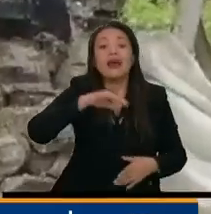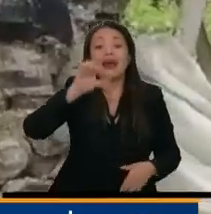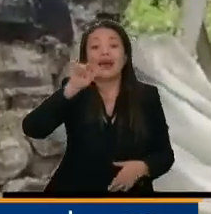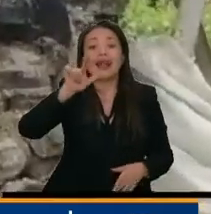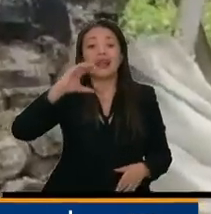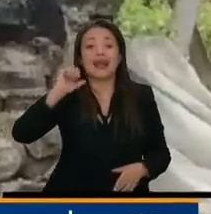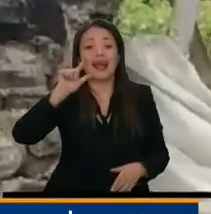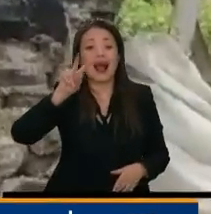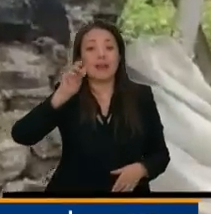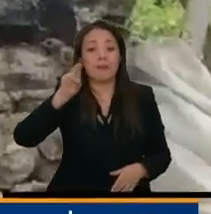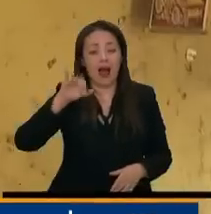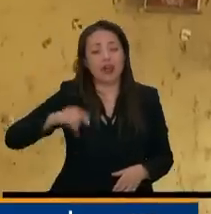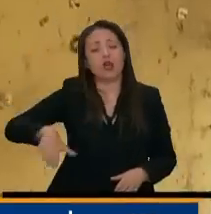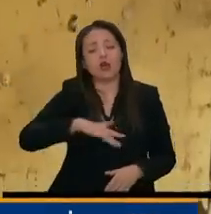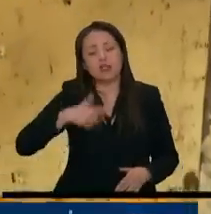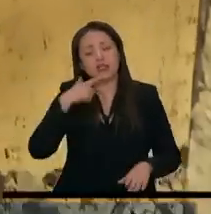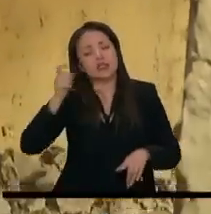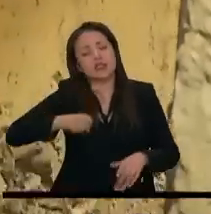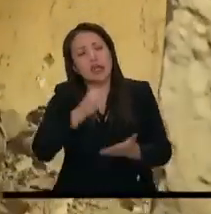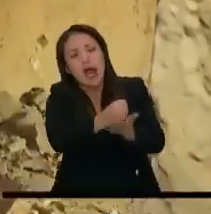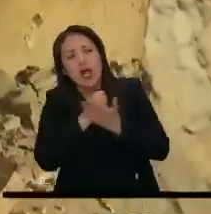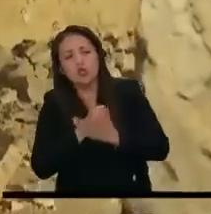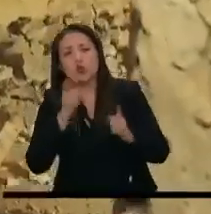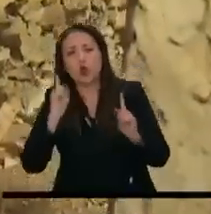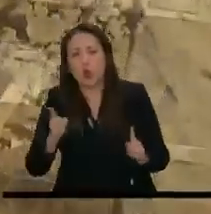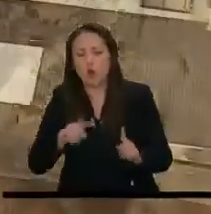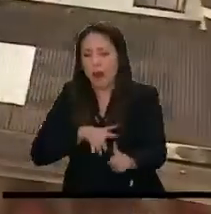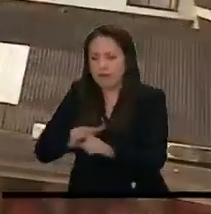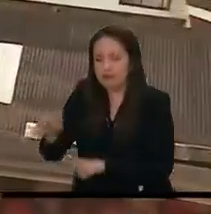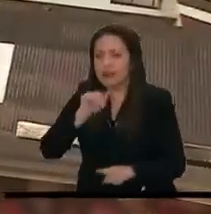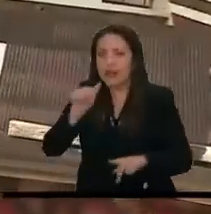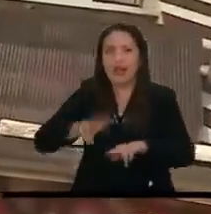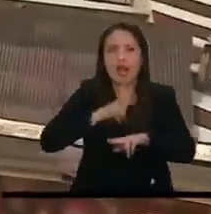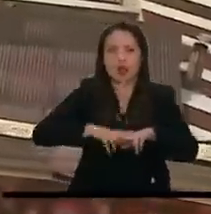para regresar a la normalidad en medio de los sorpresivos fenómenos naturales que sacuden la zona.